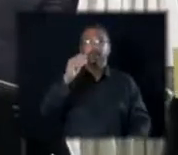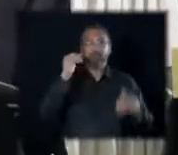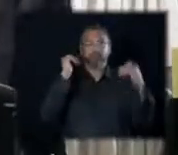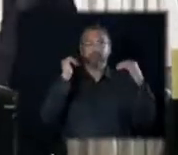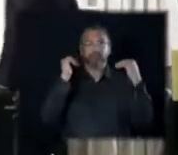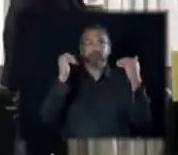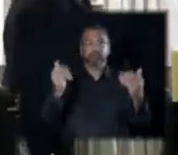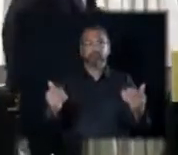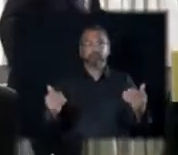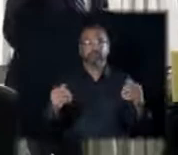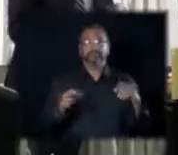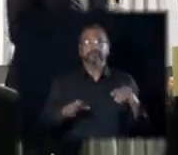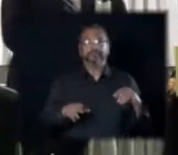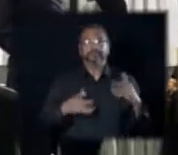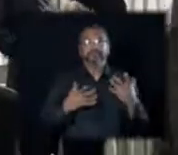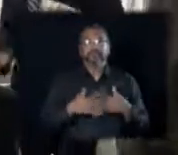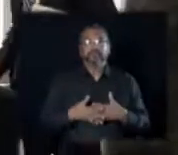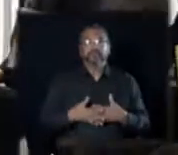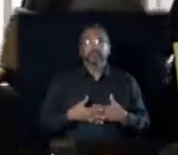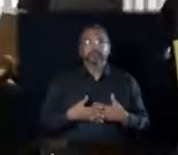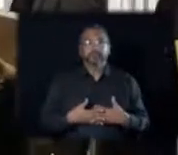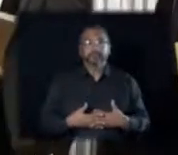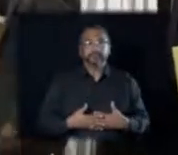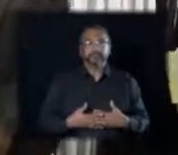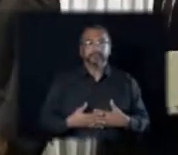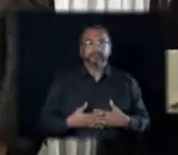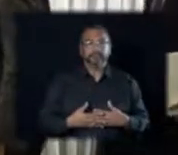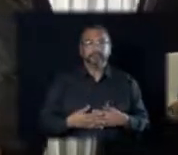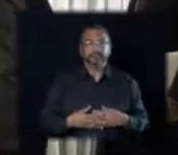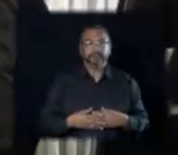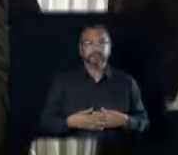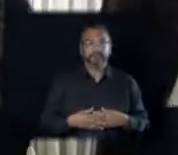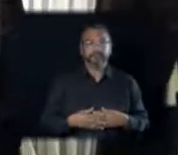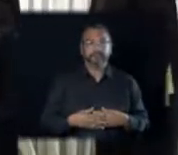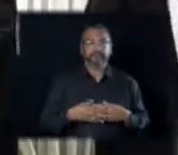vamos a continuar. Antes de hacerlo,